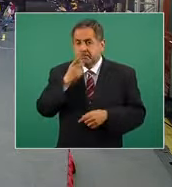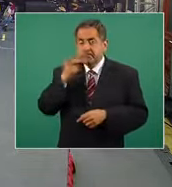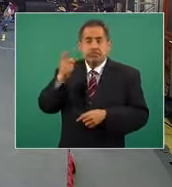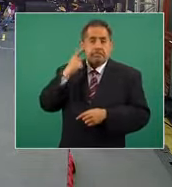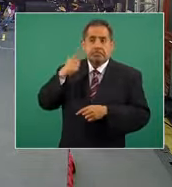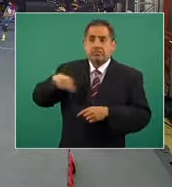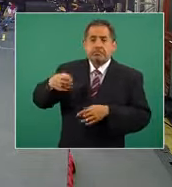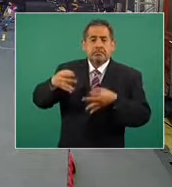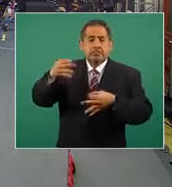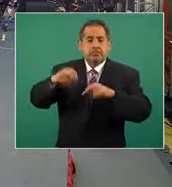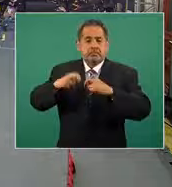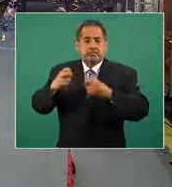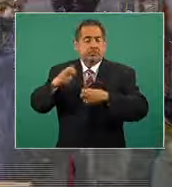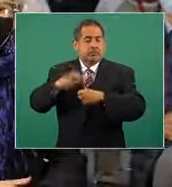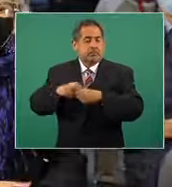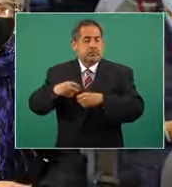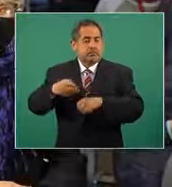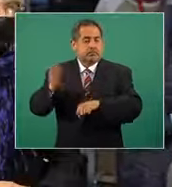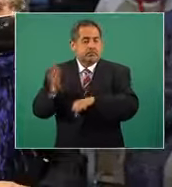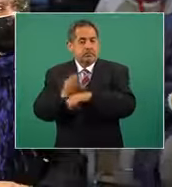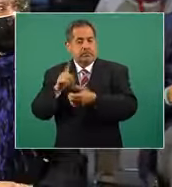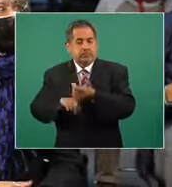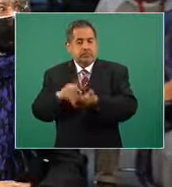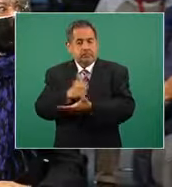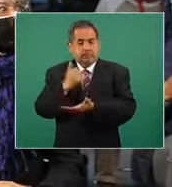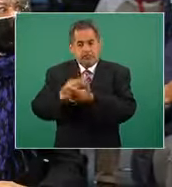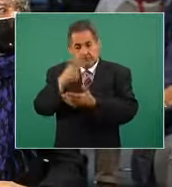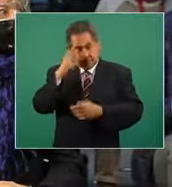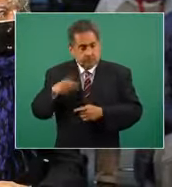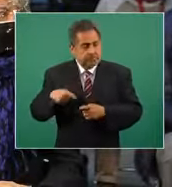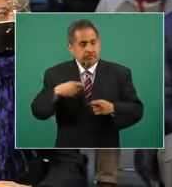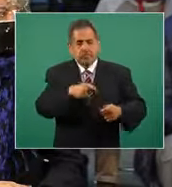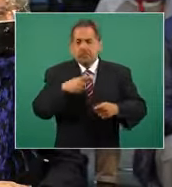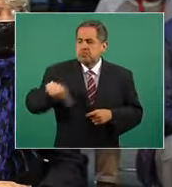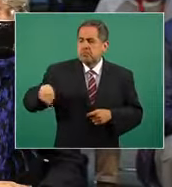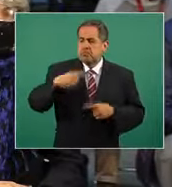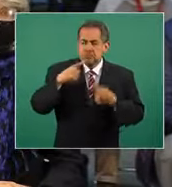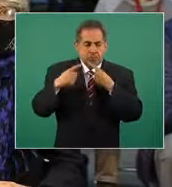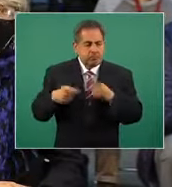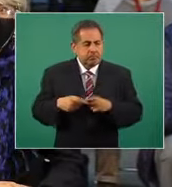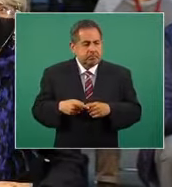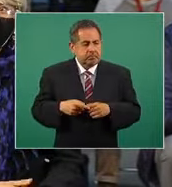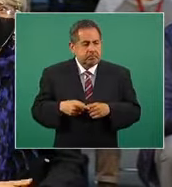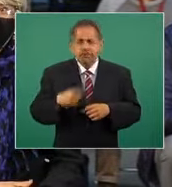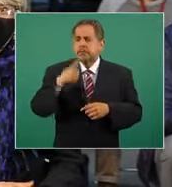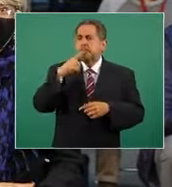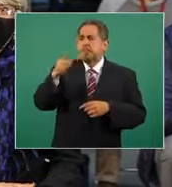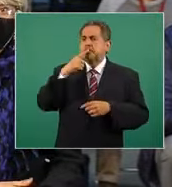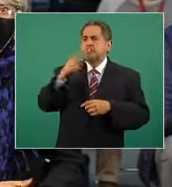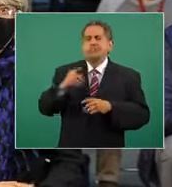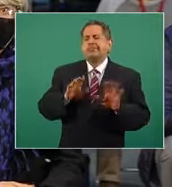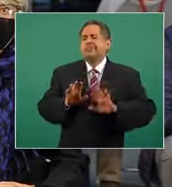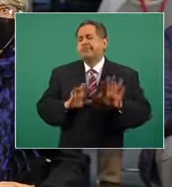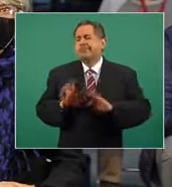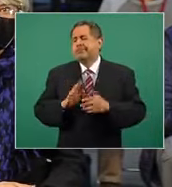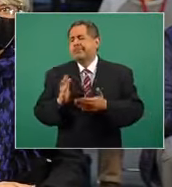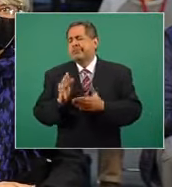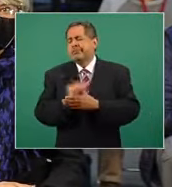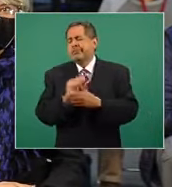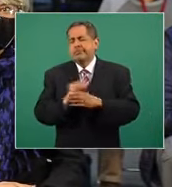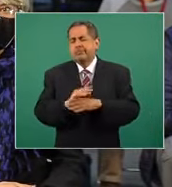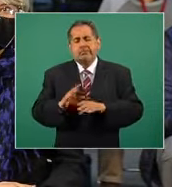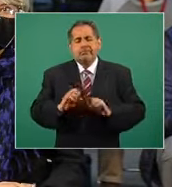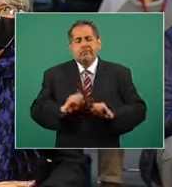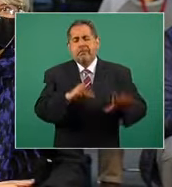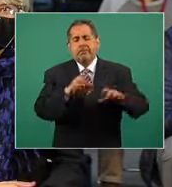un tribunal, el Colegio de Materia Penal en la Ciudad de México, decidieron desechar las quejas de la Fiscalía General de la República y dejar